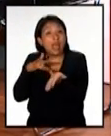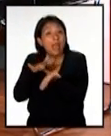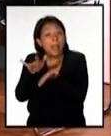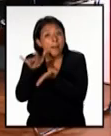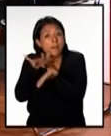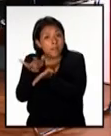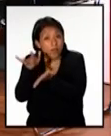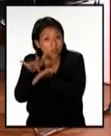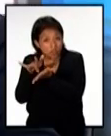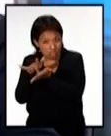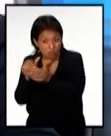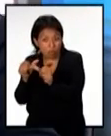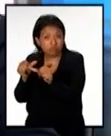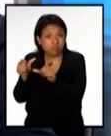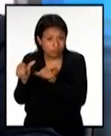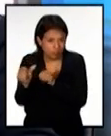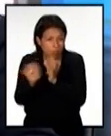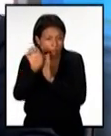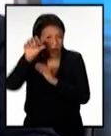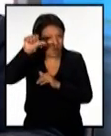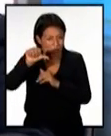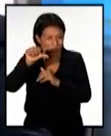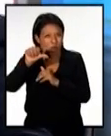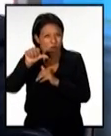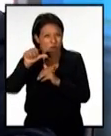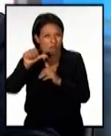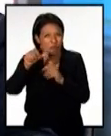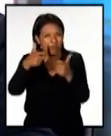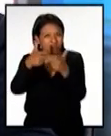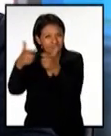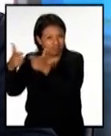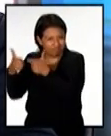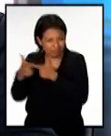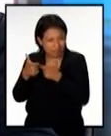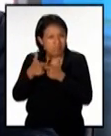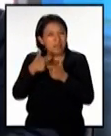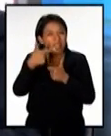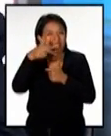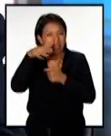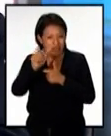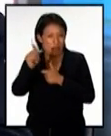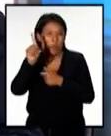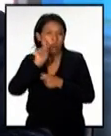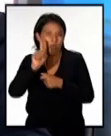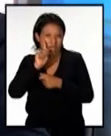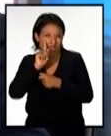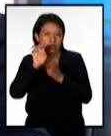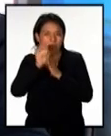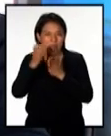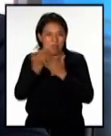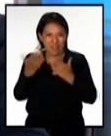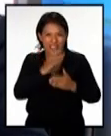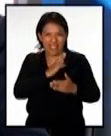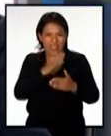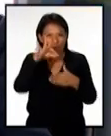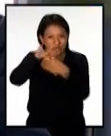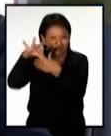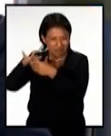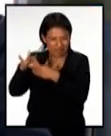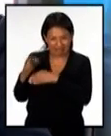las mujeres en las candidaturas y que hemos visto que han tenido un buen resultado. Ahora al menos en esta última contienda